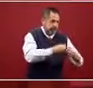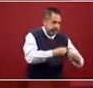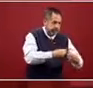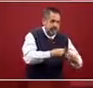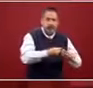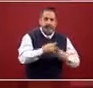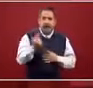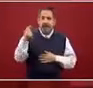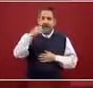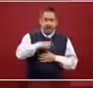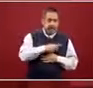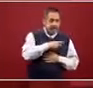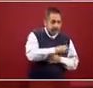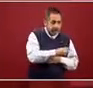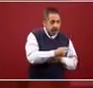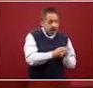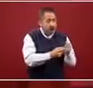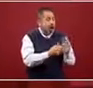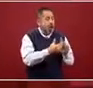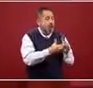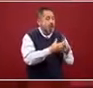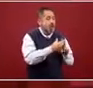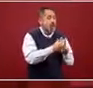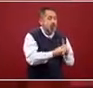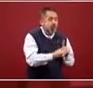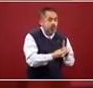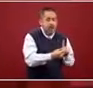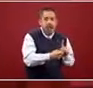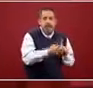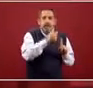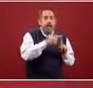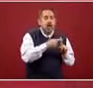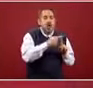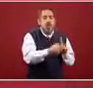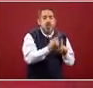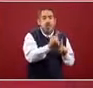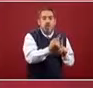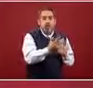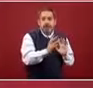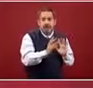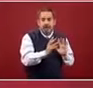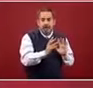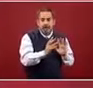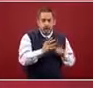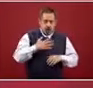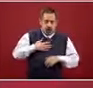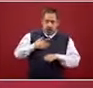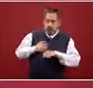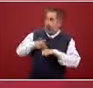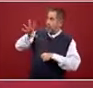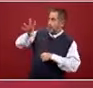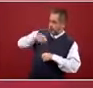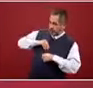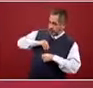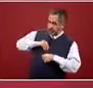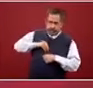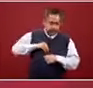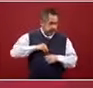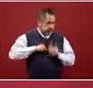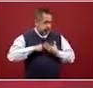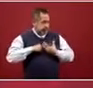de transmisión comunitaria, pero solamente en una primera generación de contagio. Yo estoy infectante, contagio